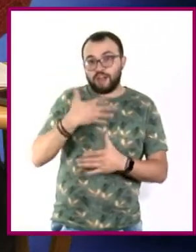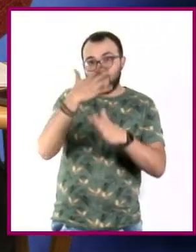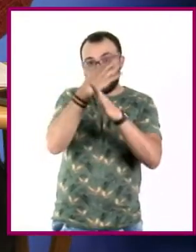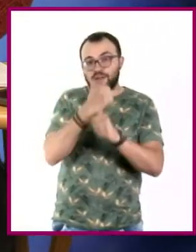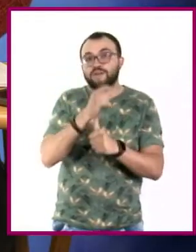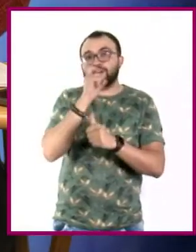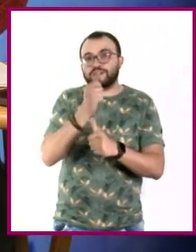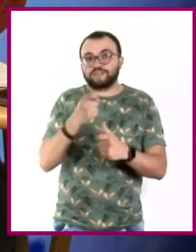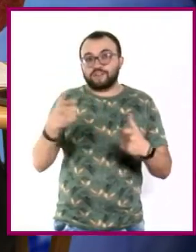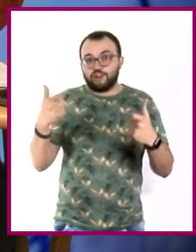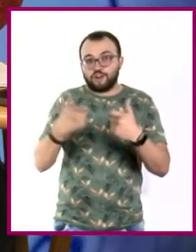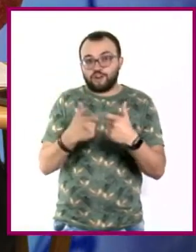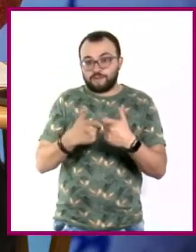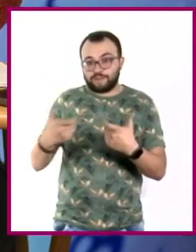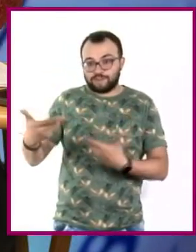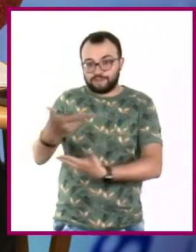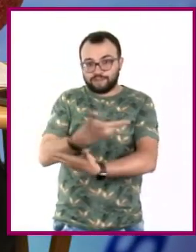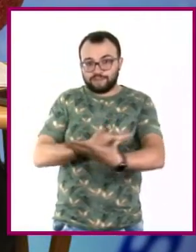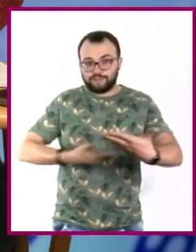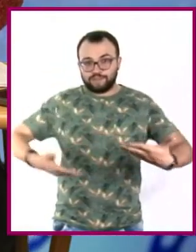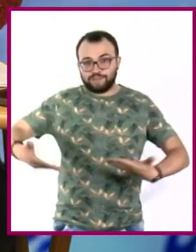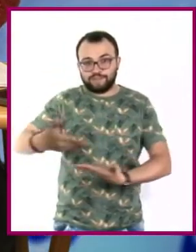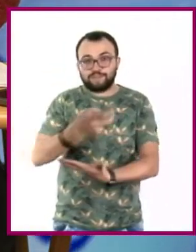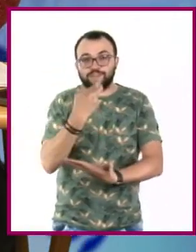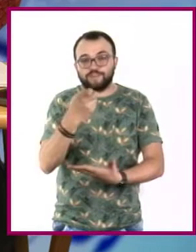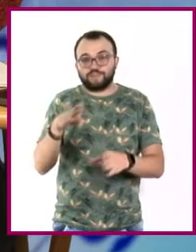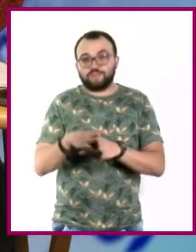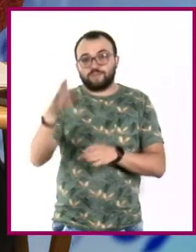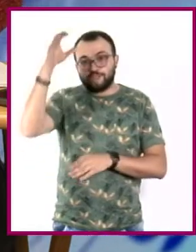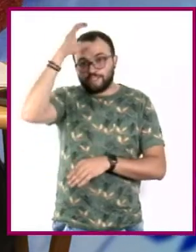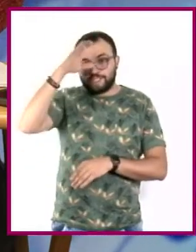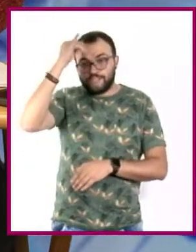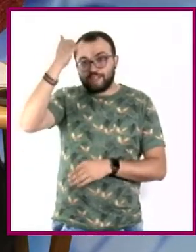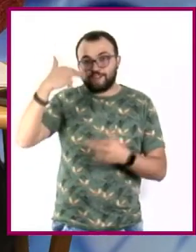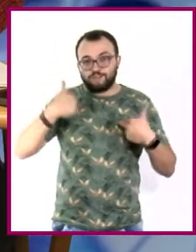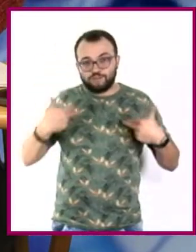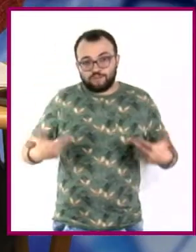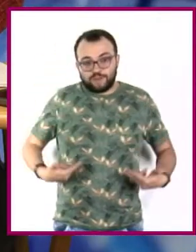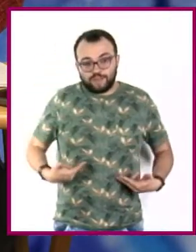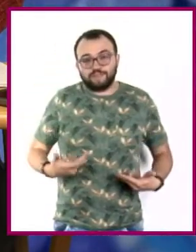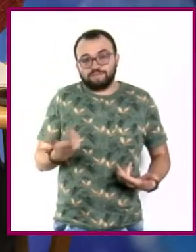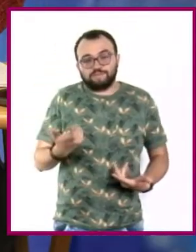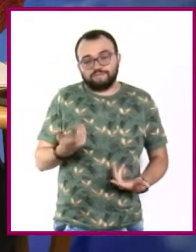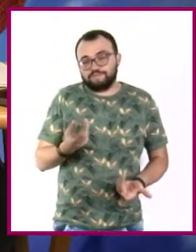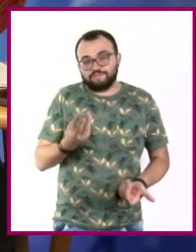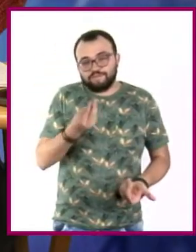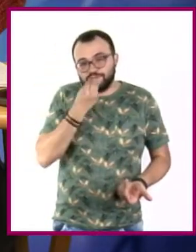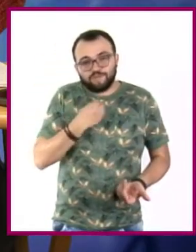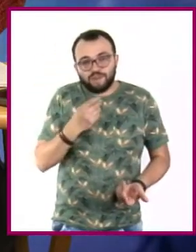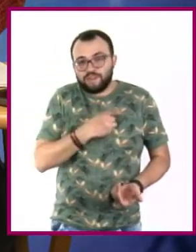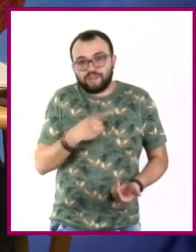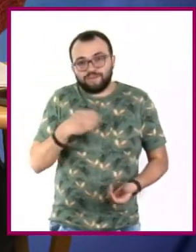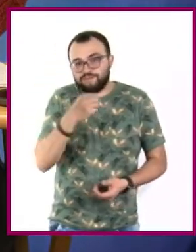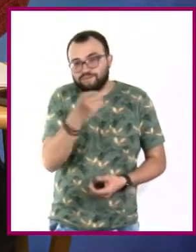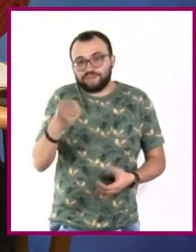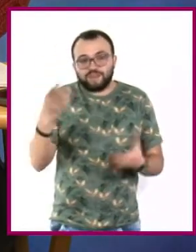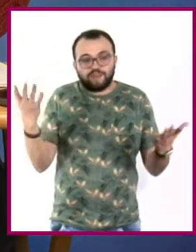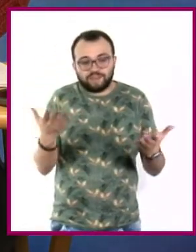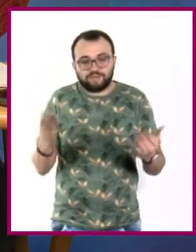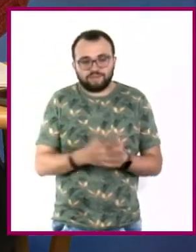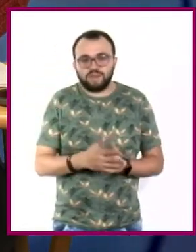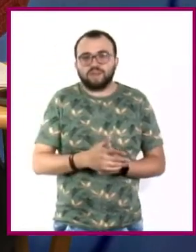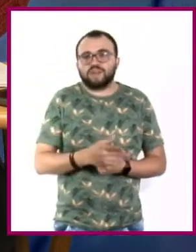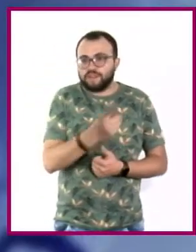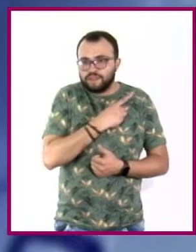que la cooperación entre las ciencias y las humanidades es inevitable. El contexto actual requiere utilizar todas las herramientas que